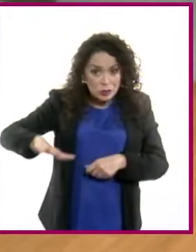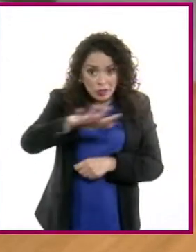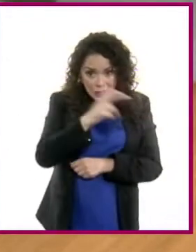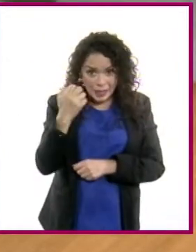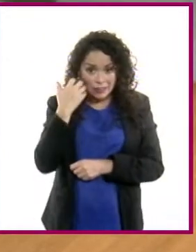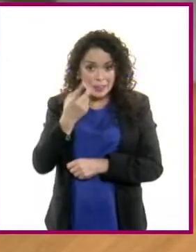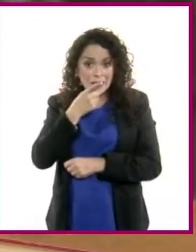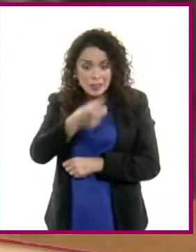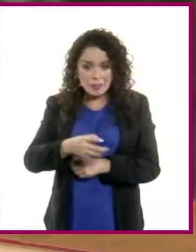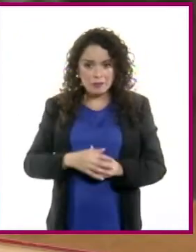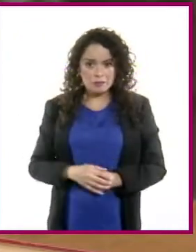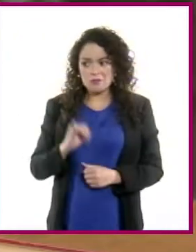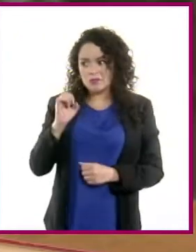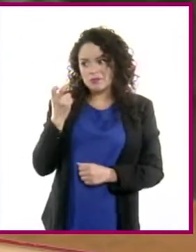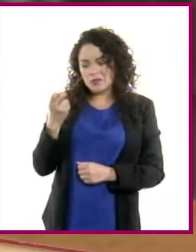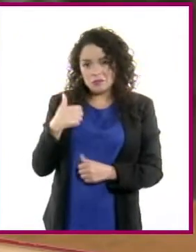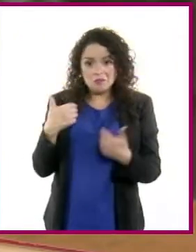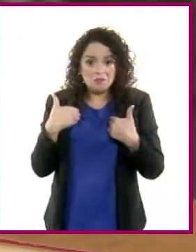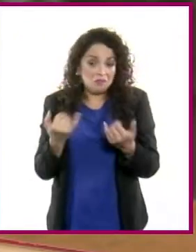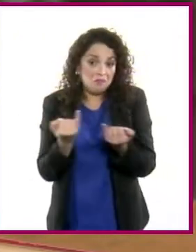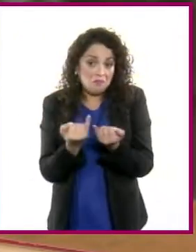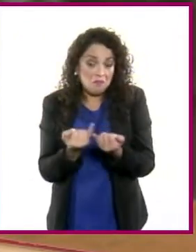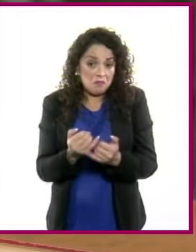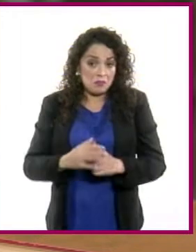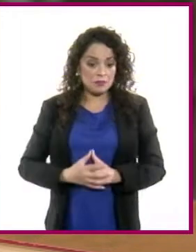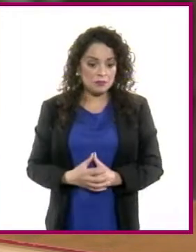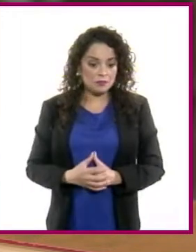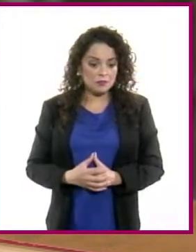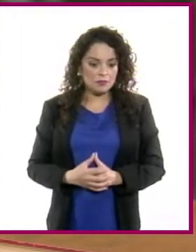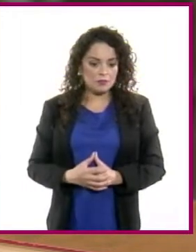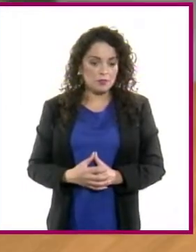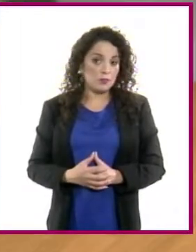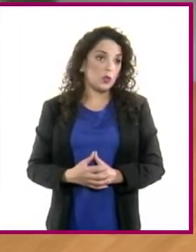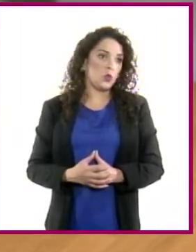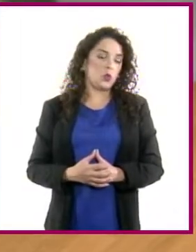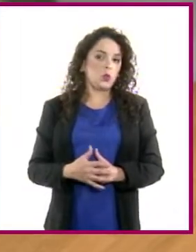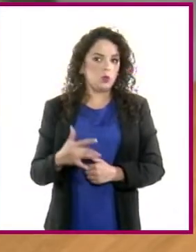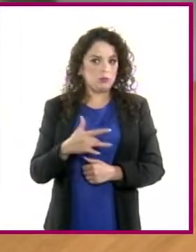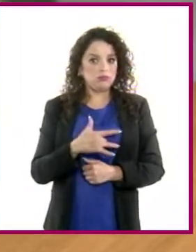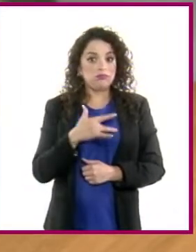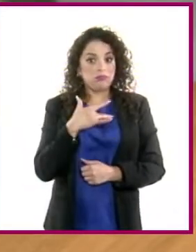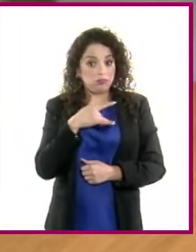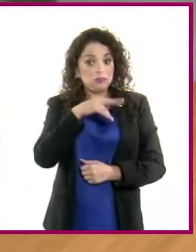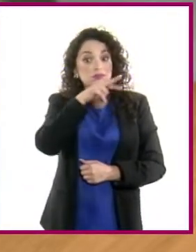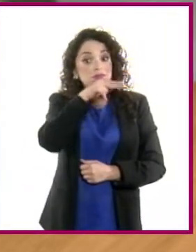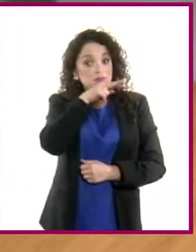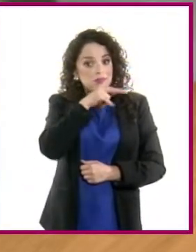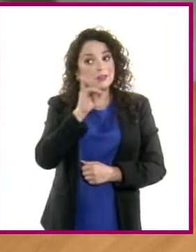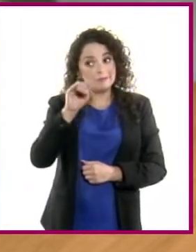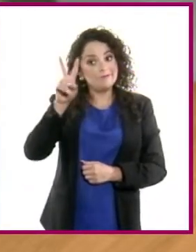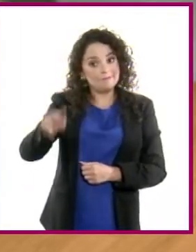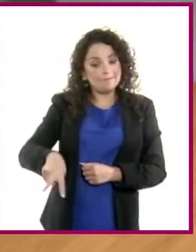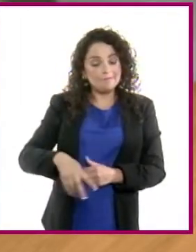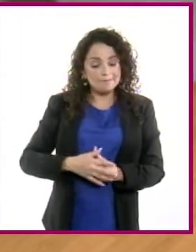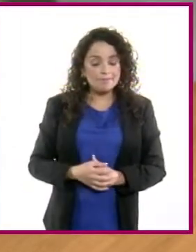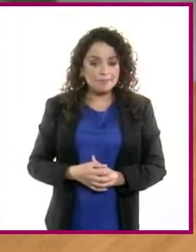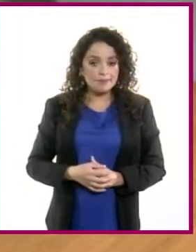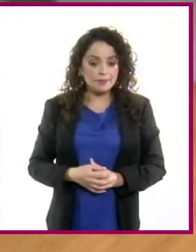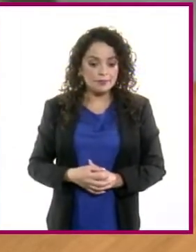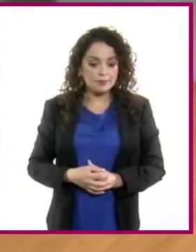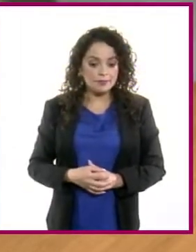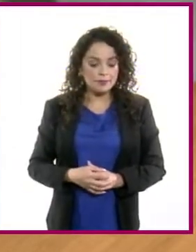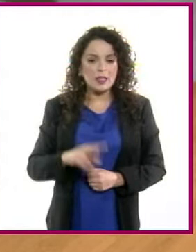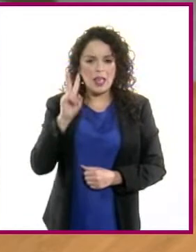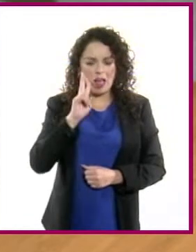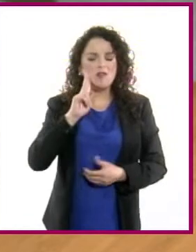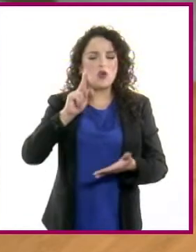eso mismo entendí yo. ¡Bum! Eso es perturbador. Ya sé. A ver, déjame repasar